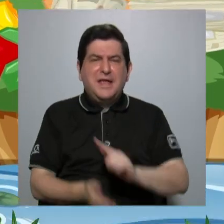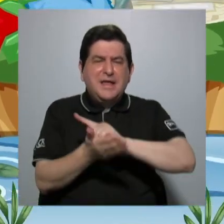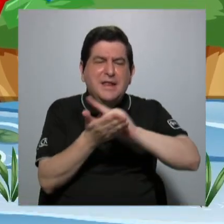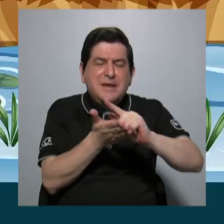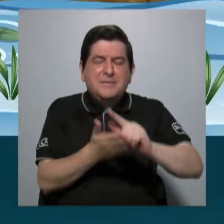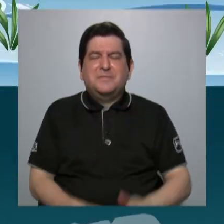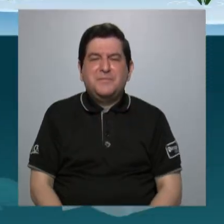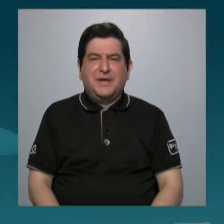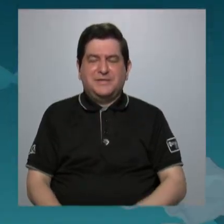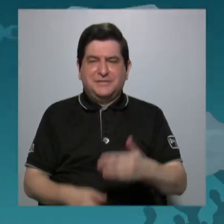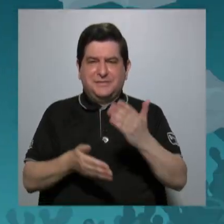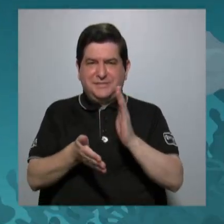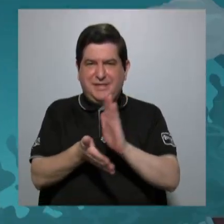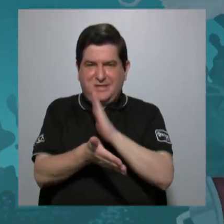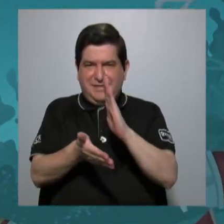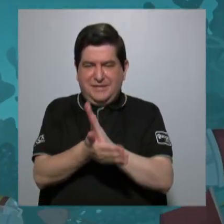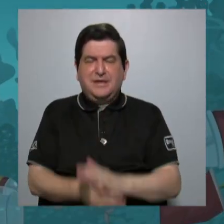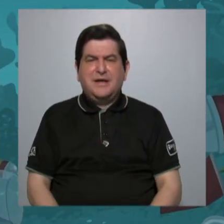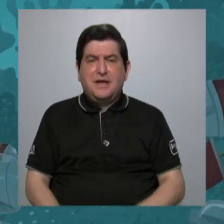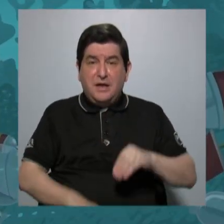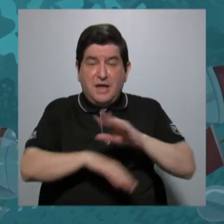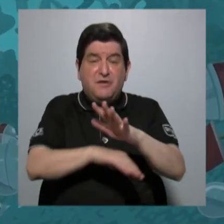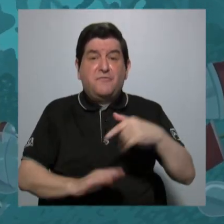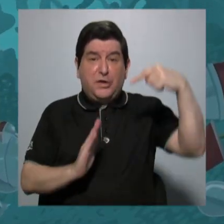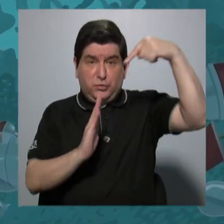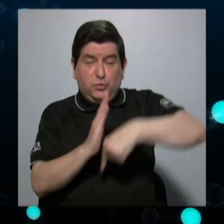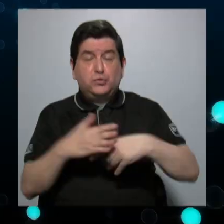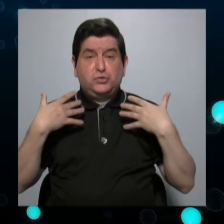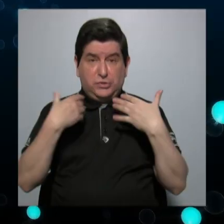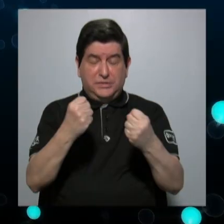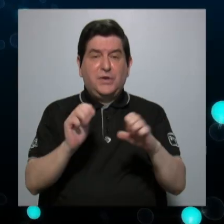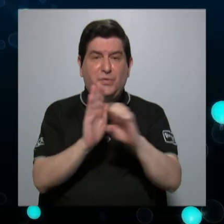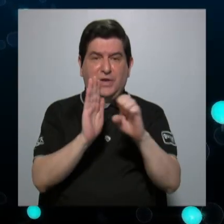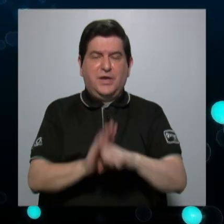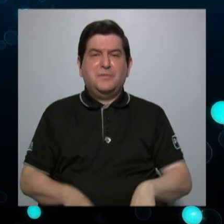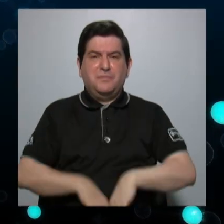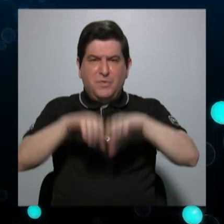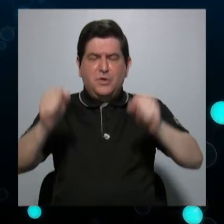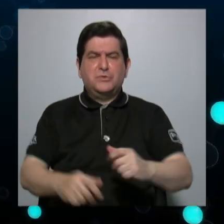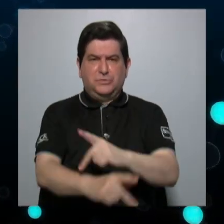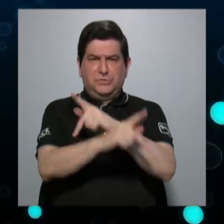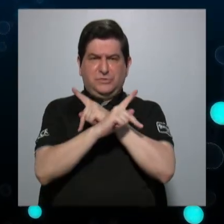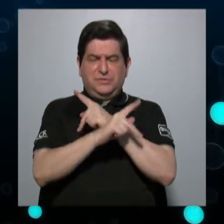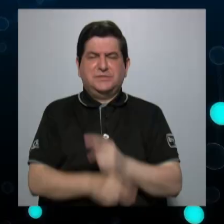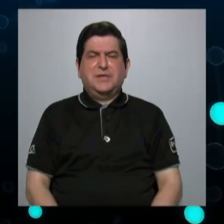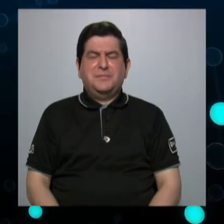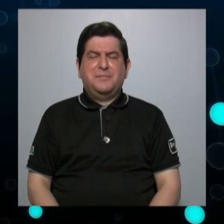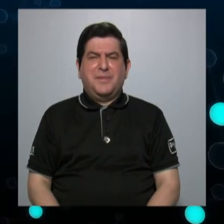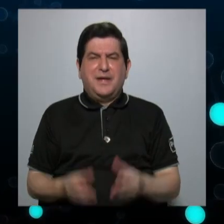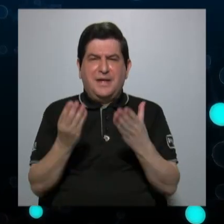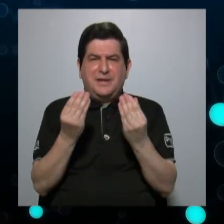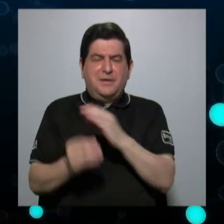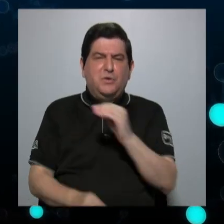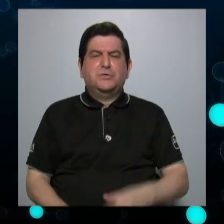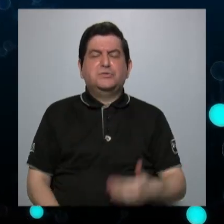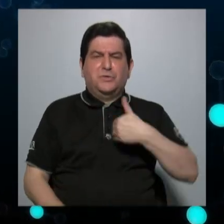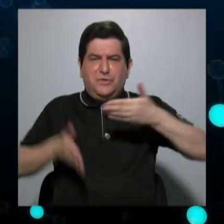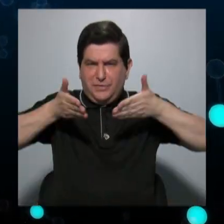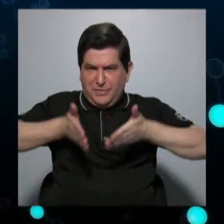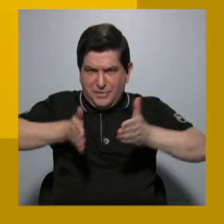el blanqueo de papel, y causan efectos graves en la salud, como por ejemplo en los sistemas inmune, nervioso y